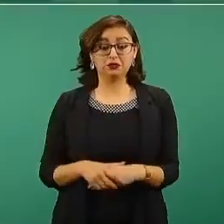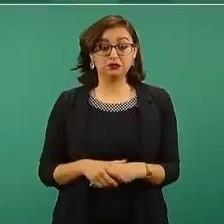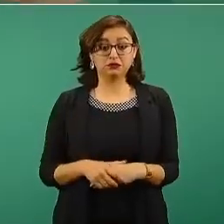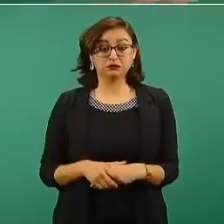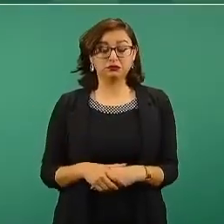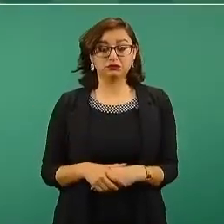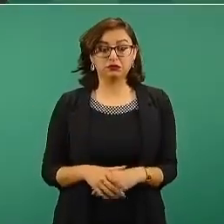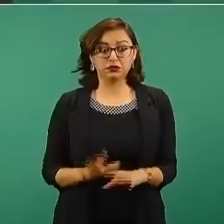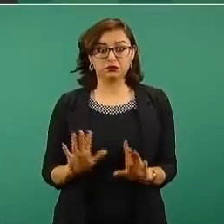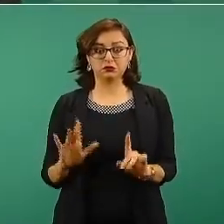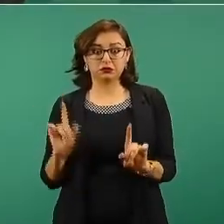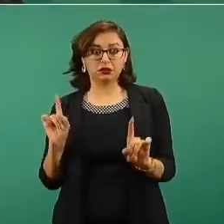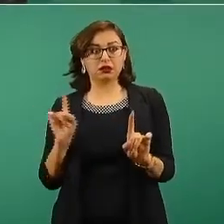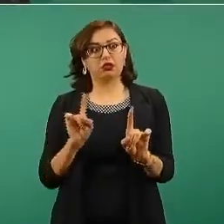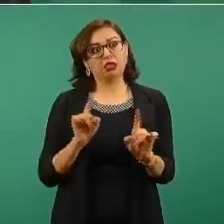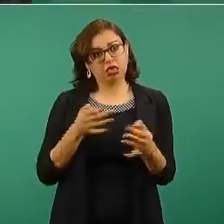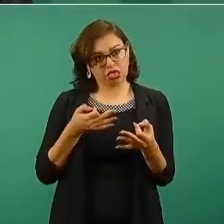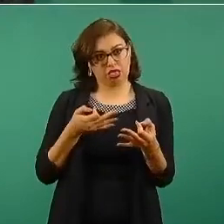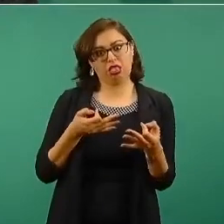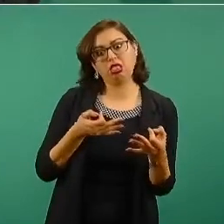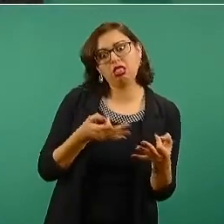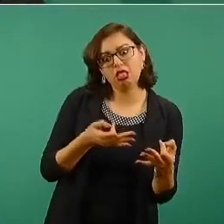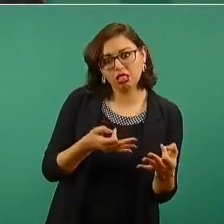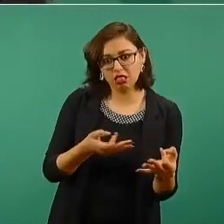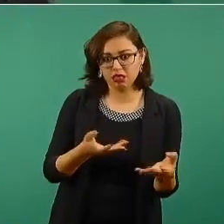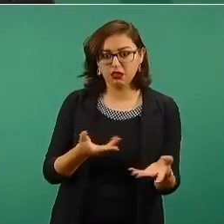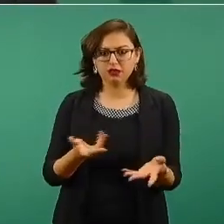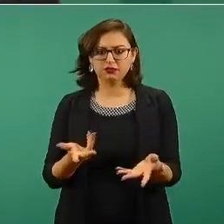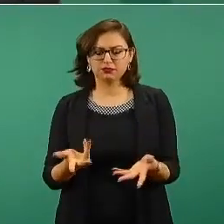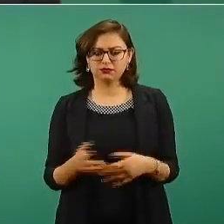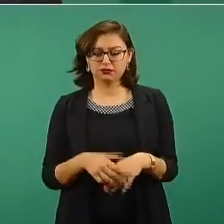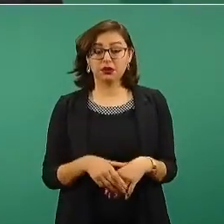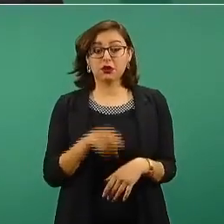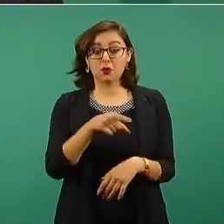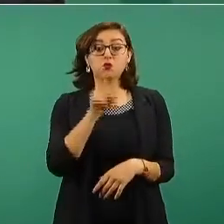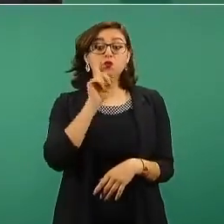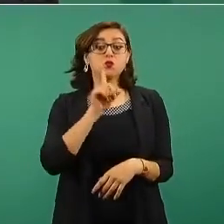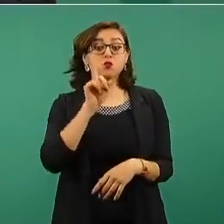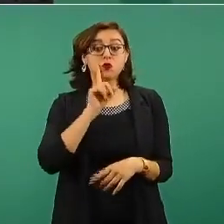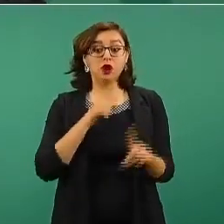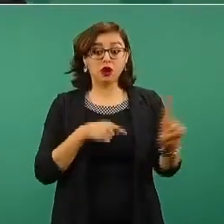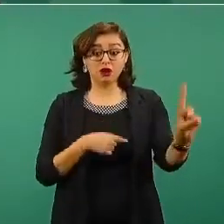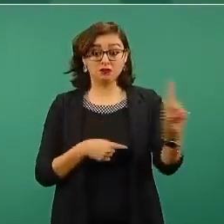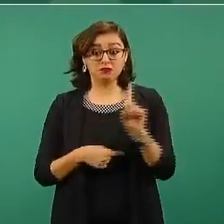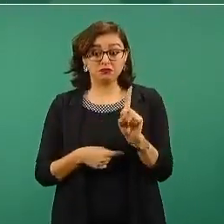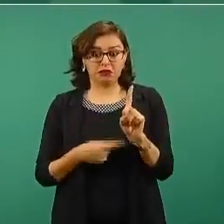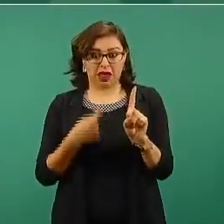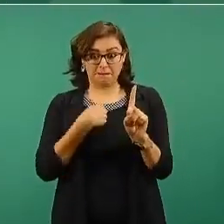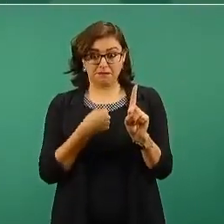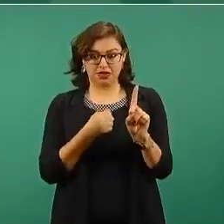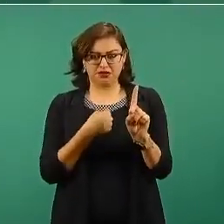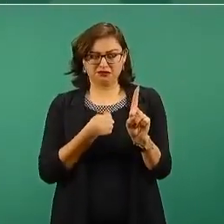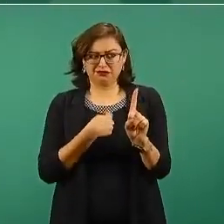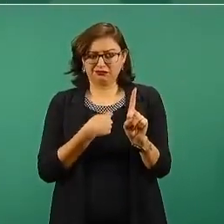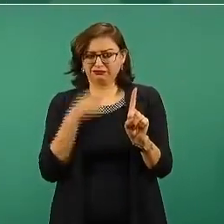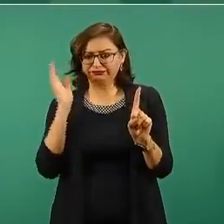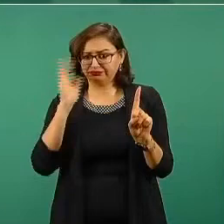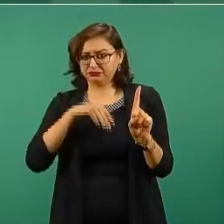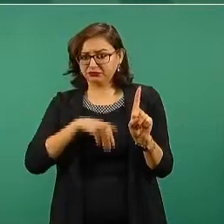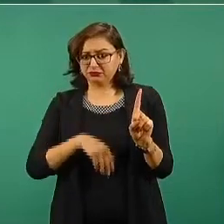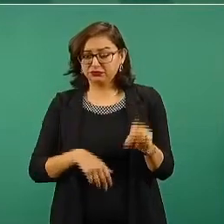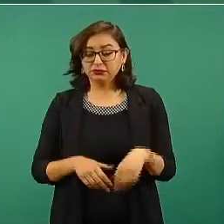sí, pero no pasó nada, pero era para mí. Otro día, era yo jefe de